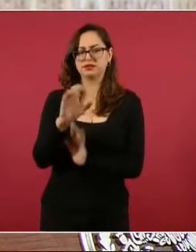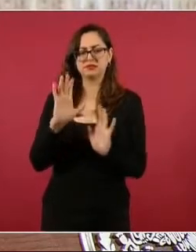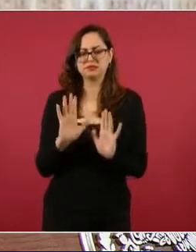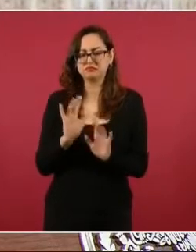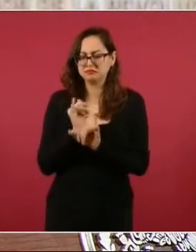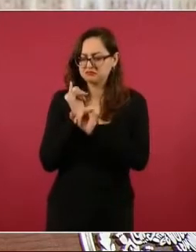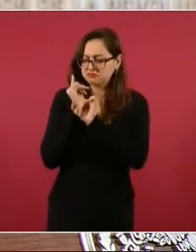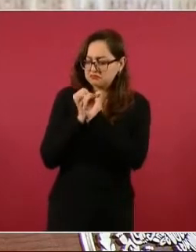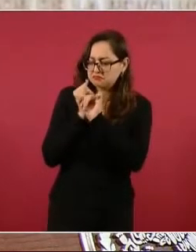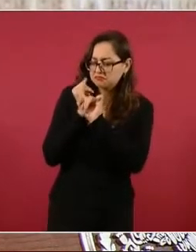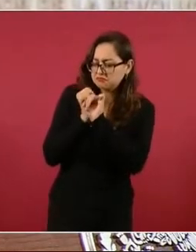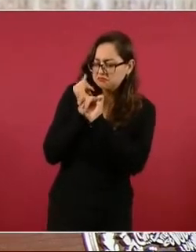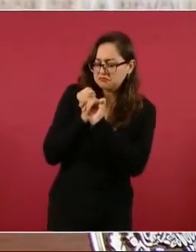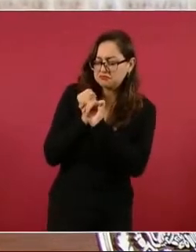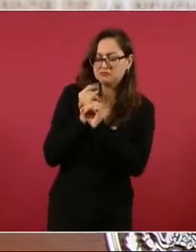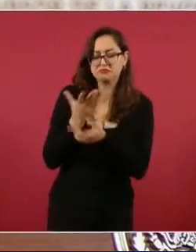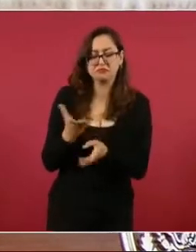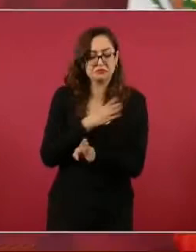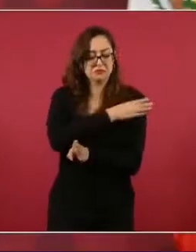¿Cuántos